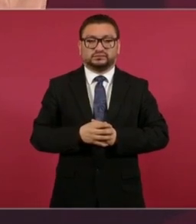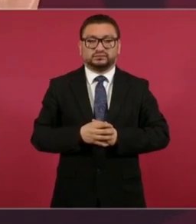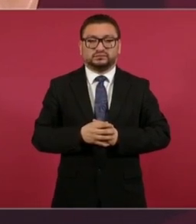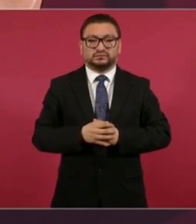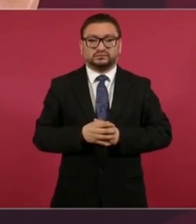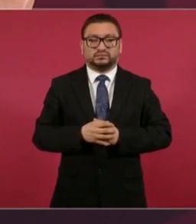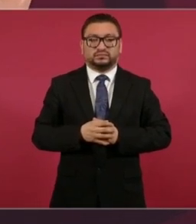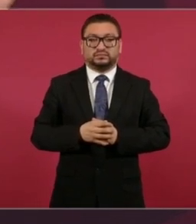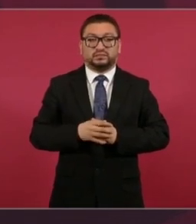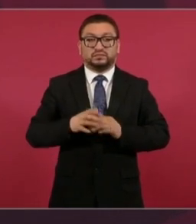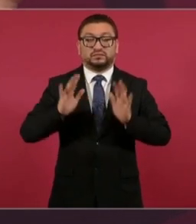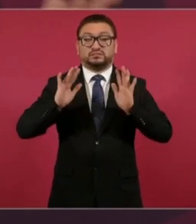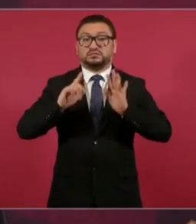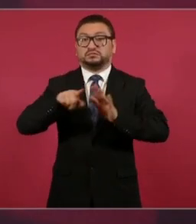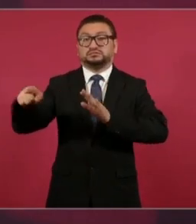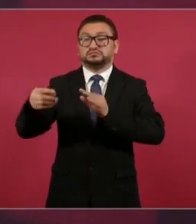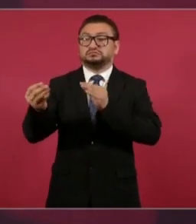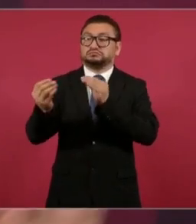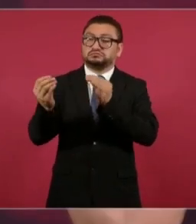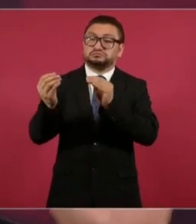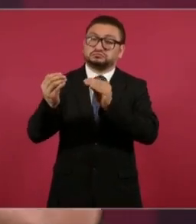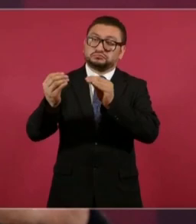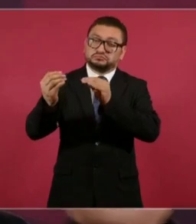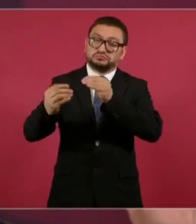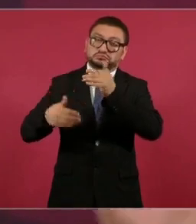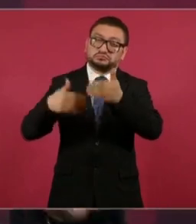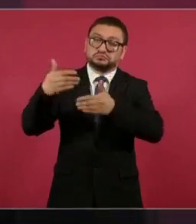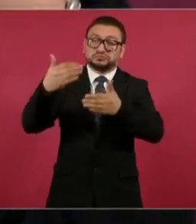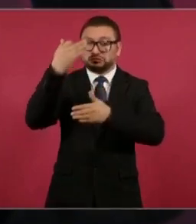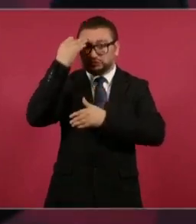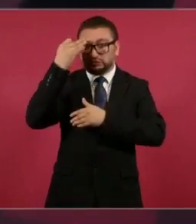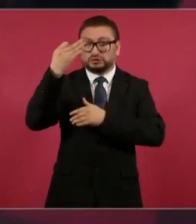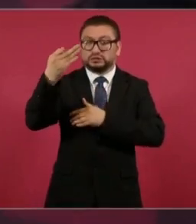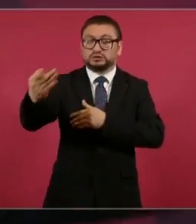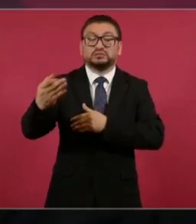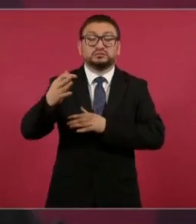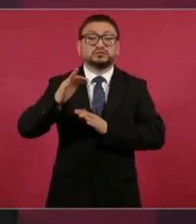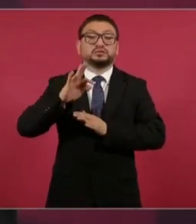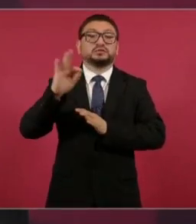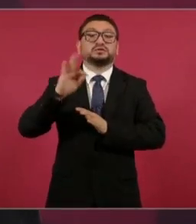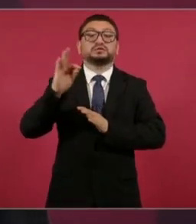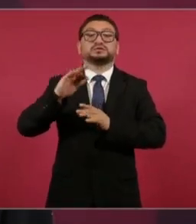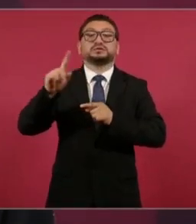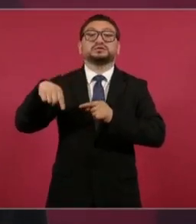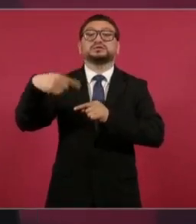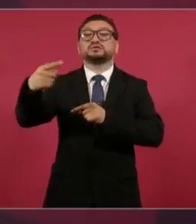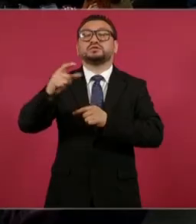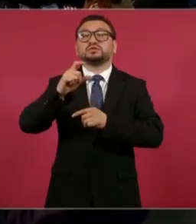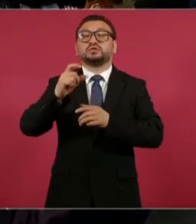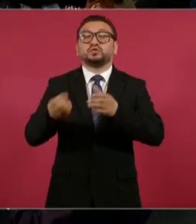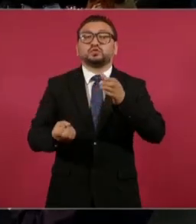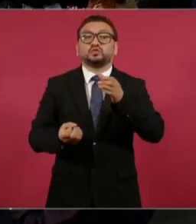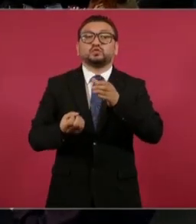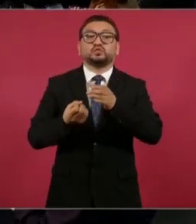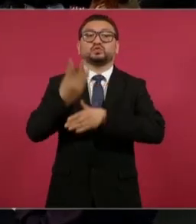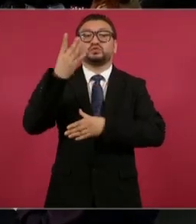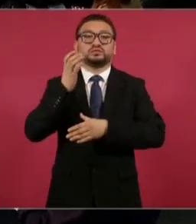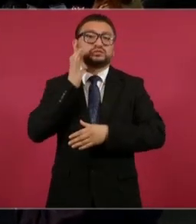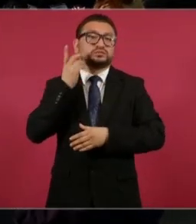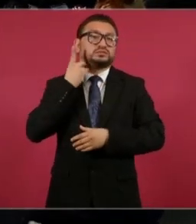5 se discute se va a llevar tiempo y a lo mejor cuándo entra la nueva